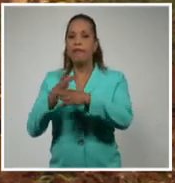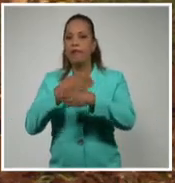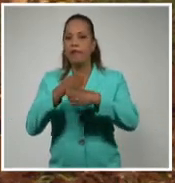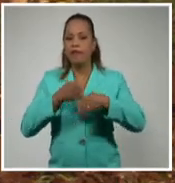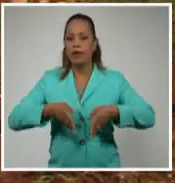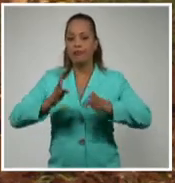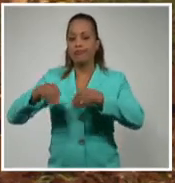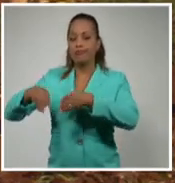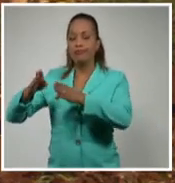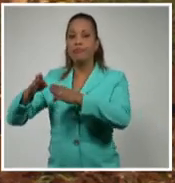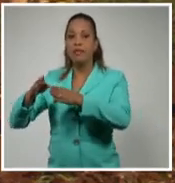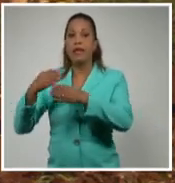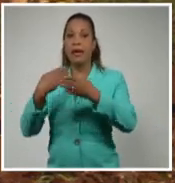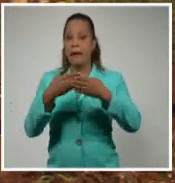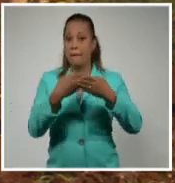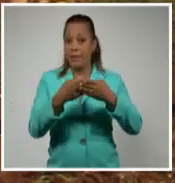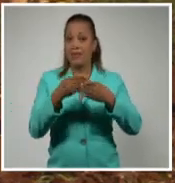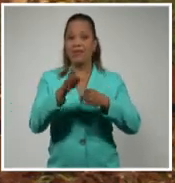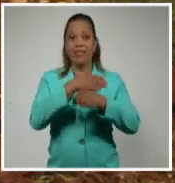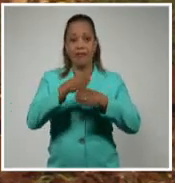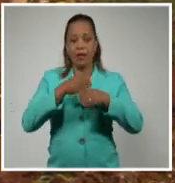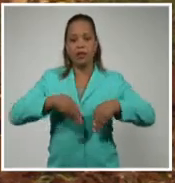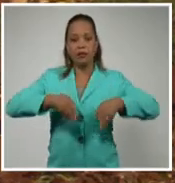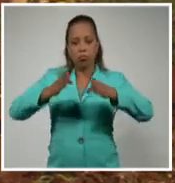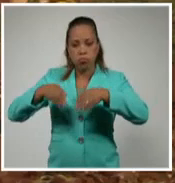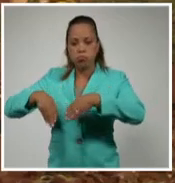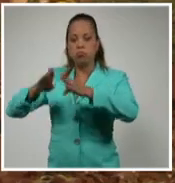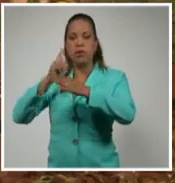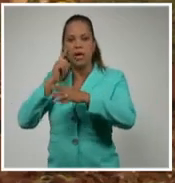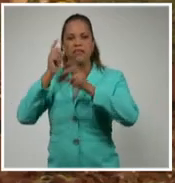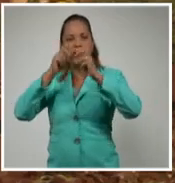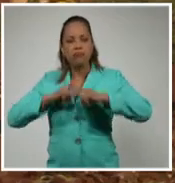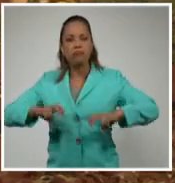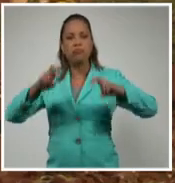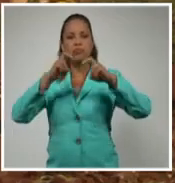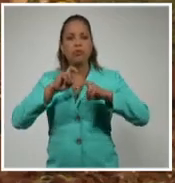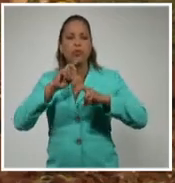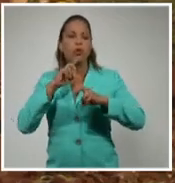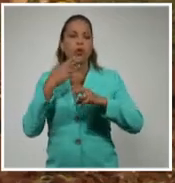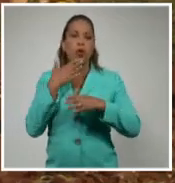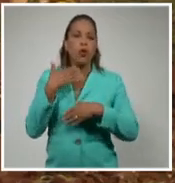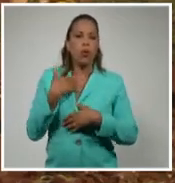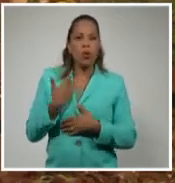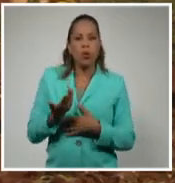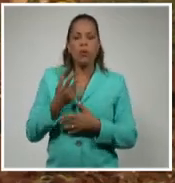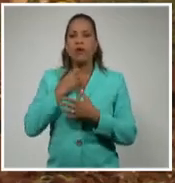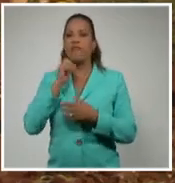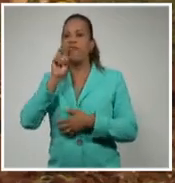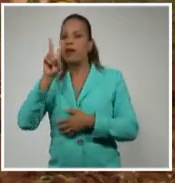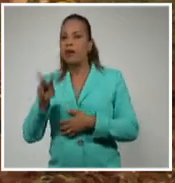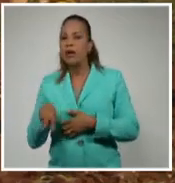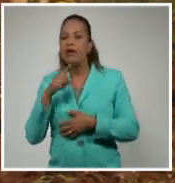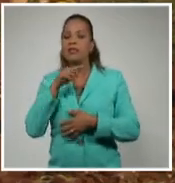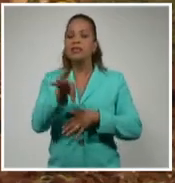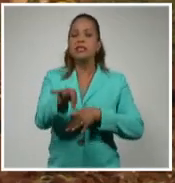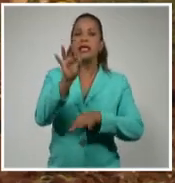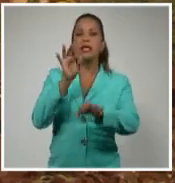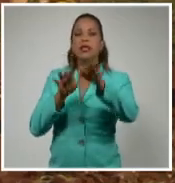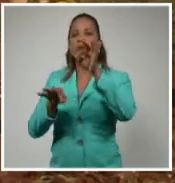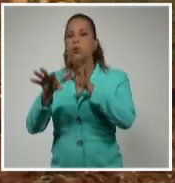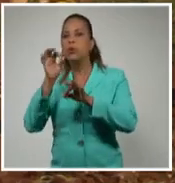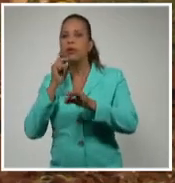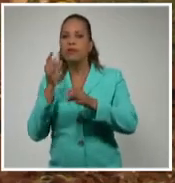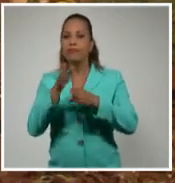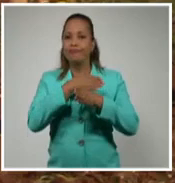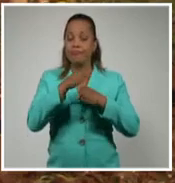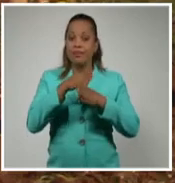en varias localidades, en varias empresas, y también ahí se estudia su comportamiento. Y con el objetivo de evaluarla y seleccionarla y